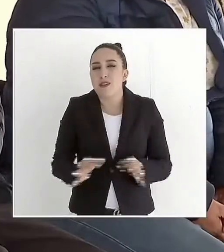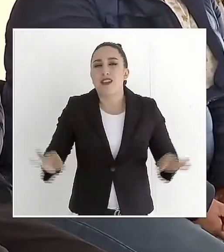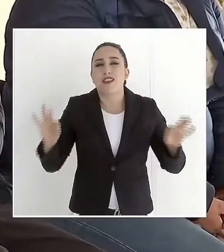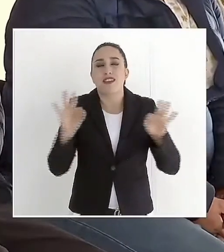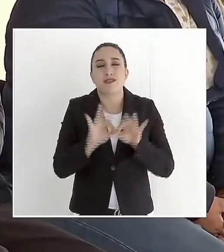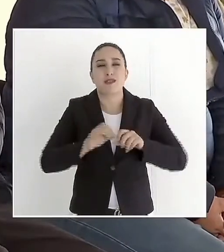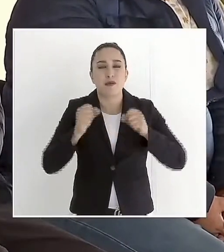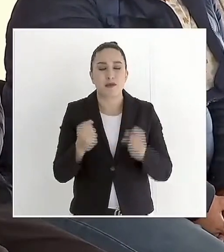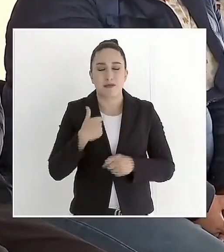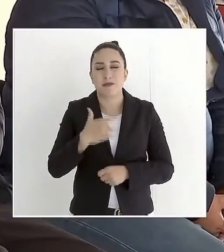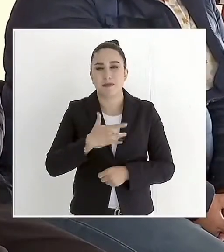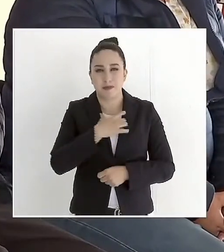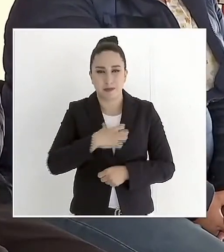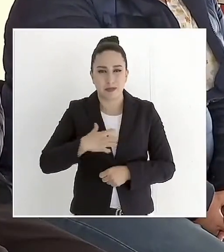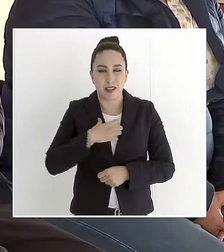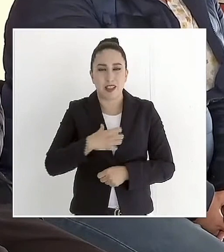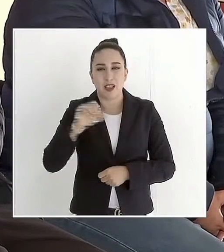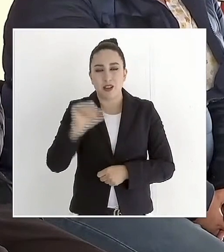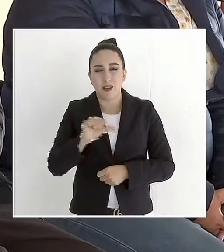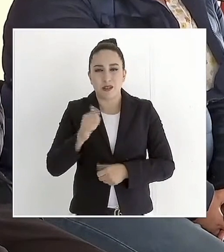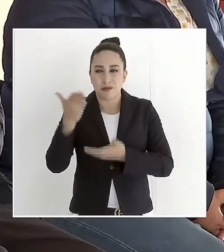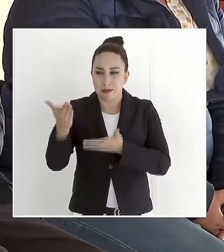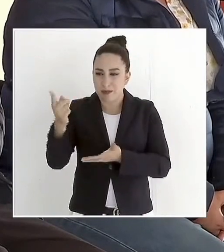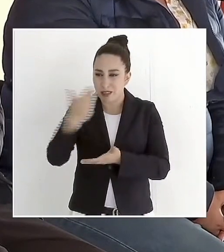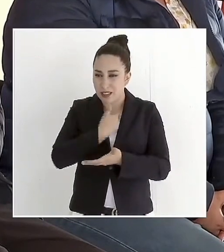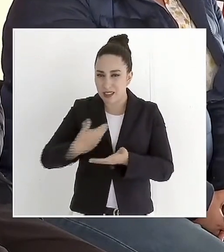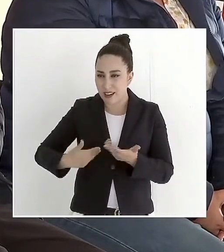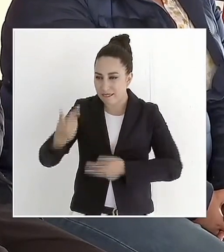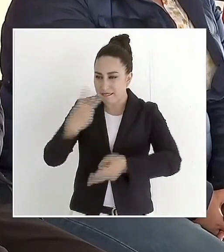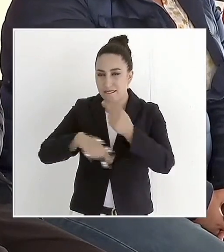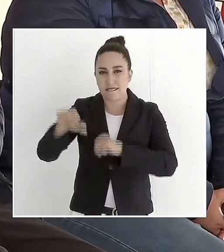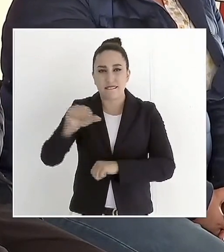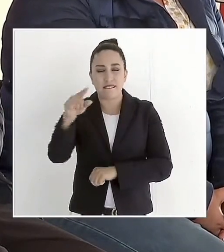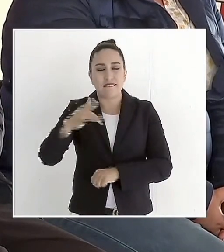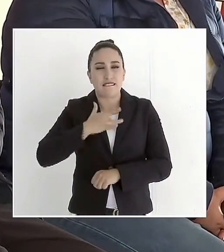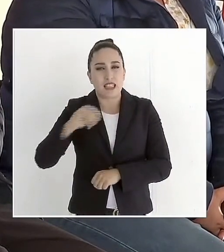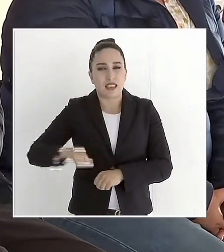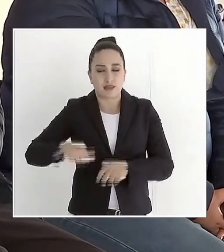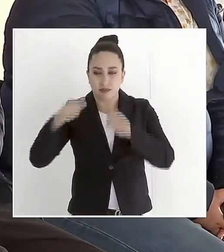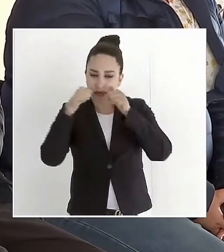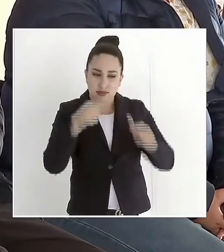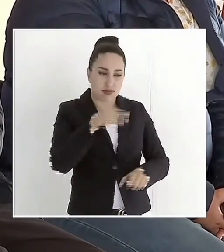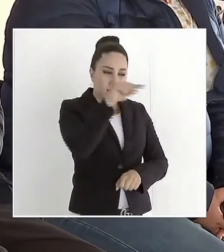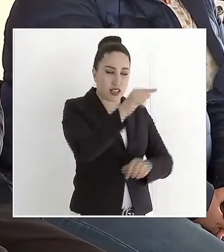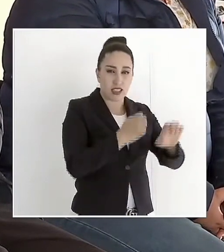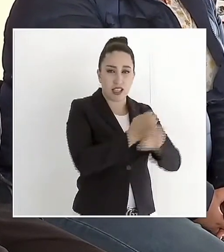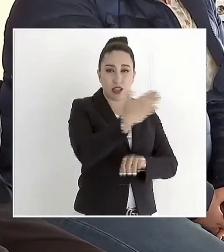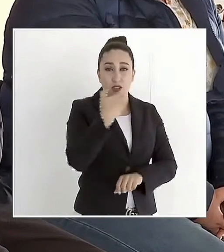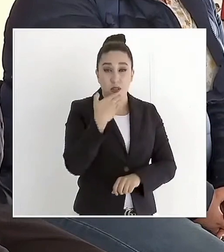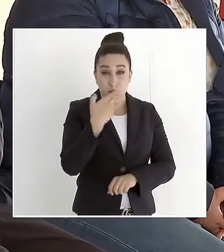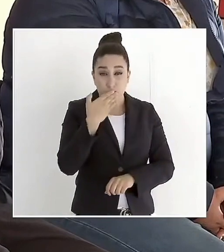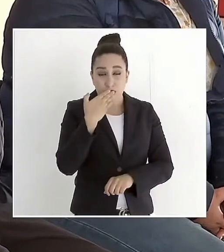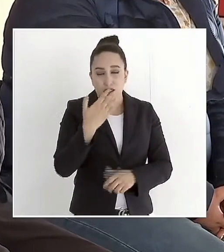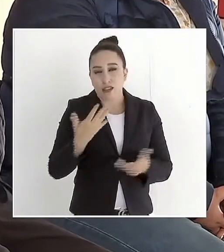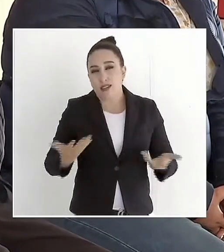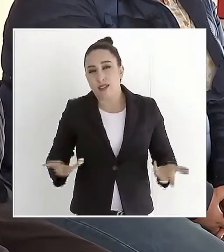evocó a Lázaro Cárdenas y la nacionalización del petróleo en 1938 guardada las proporciones y en